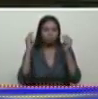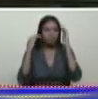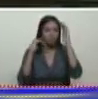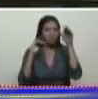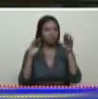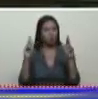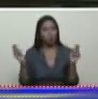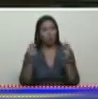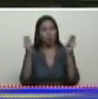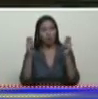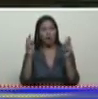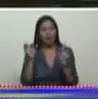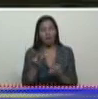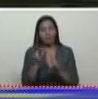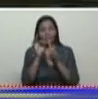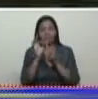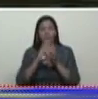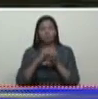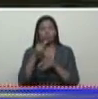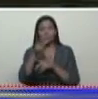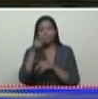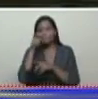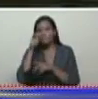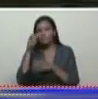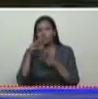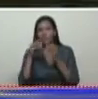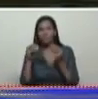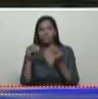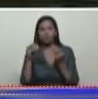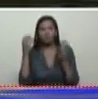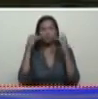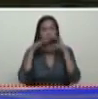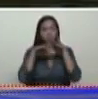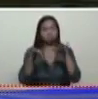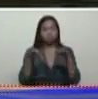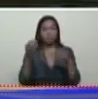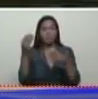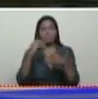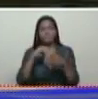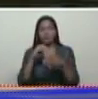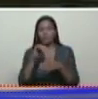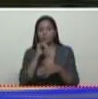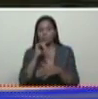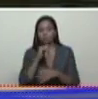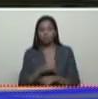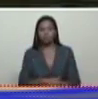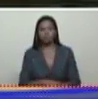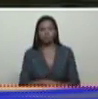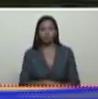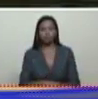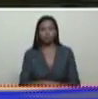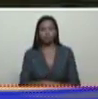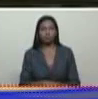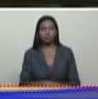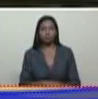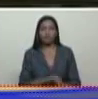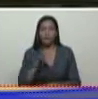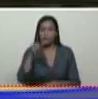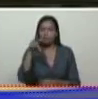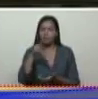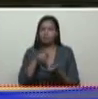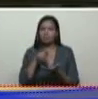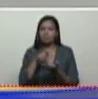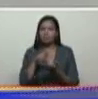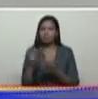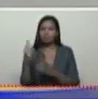jornadas especiales, ¿no? Tiene que estar pendiente, tenemos que difundir más. Doctor Jorge Rodríguez, aquí está el doctor Jorge Rodríguez, viene llegando